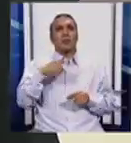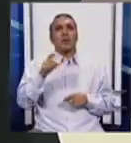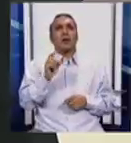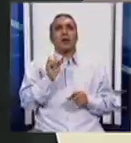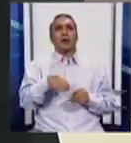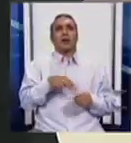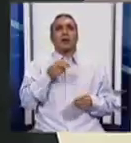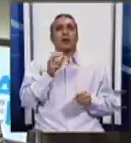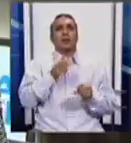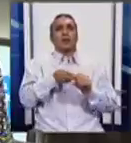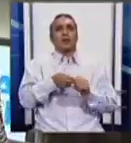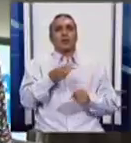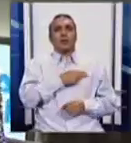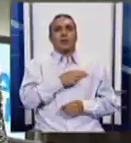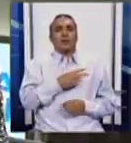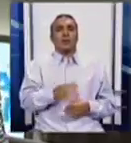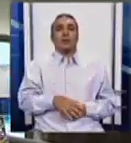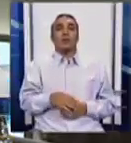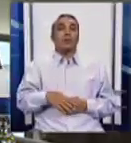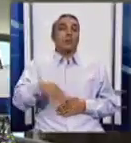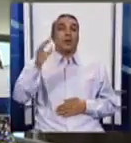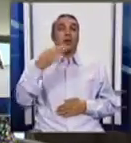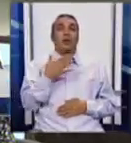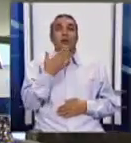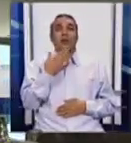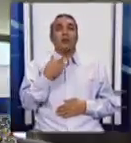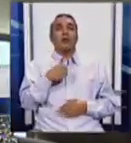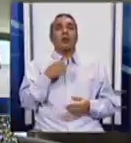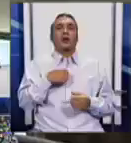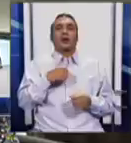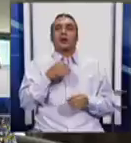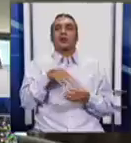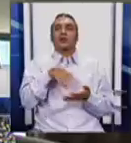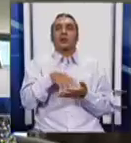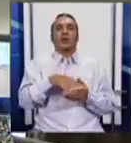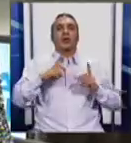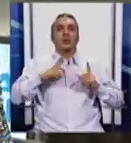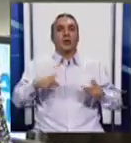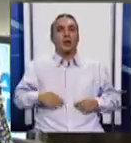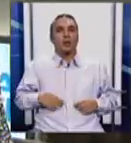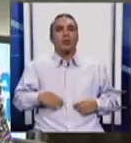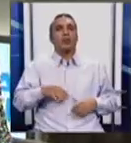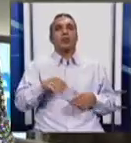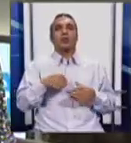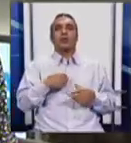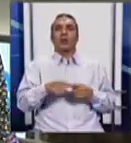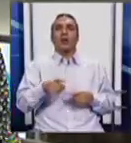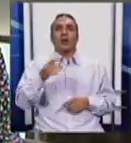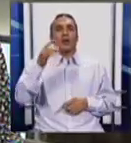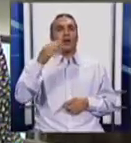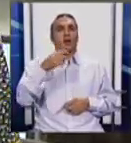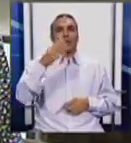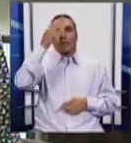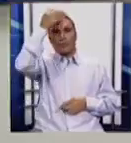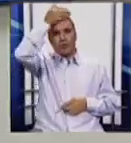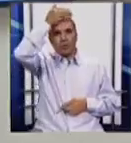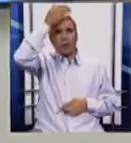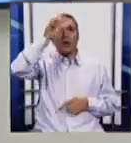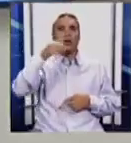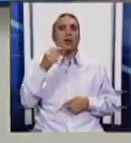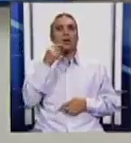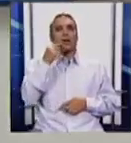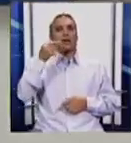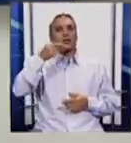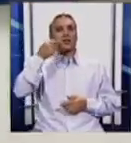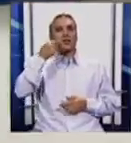quienes buscan un cupo. Con mayor demanda son aquellas carreras de salud: medicina, obstetricia, enfermería, odontología. En el centro